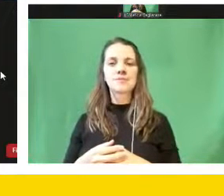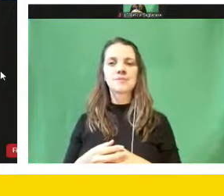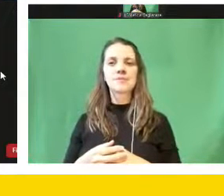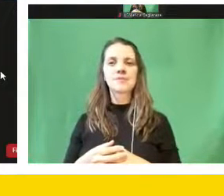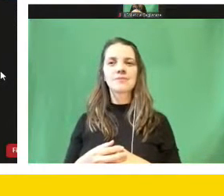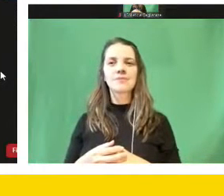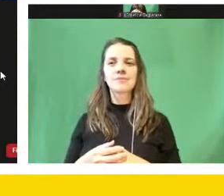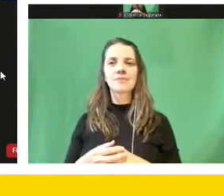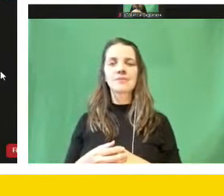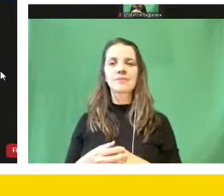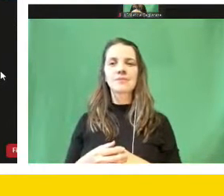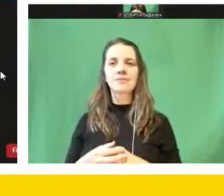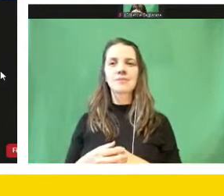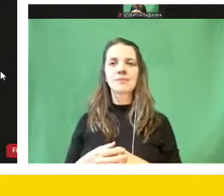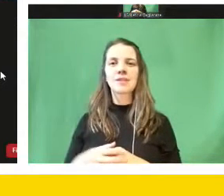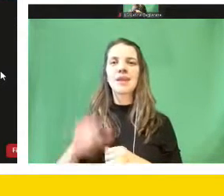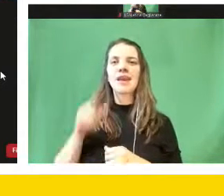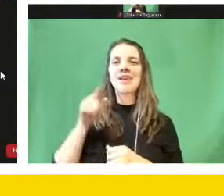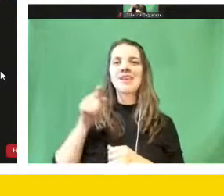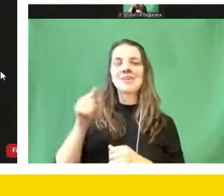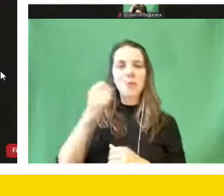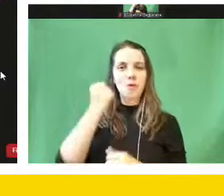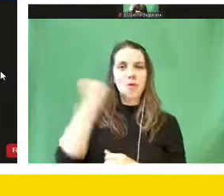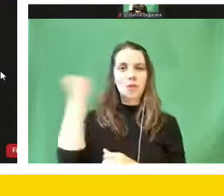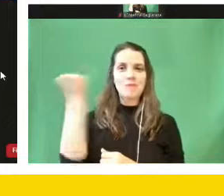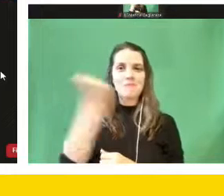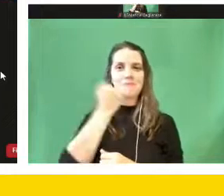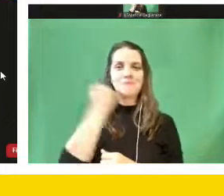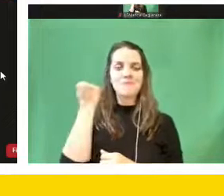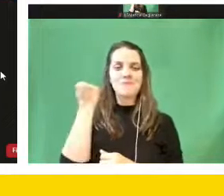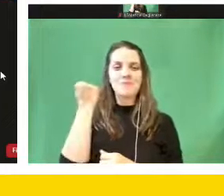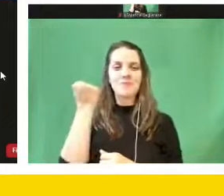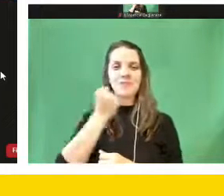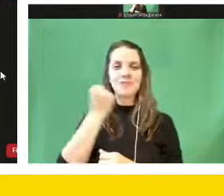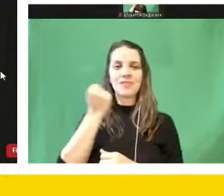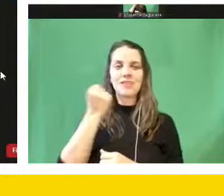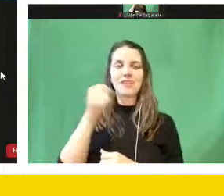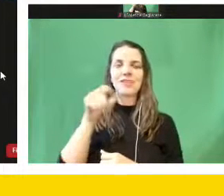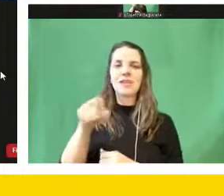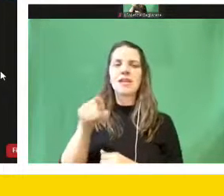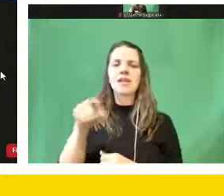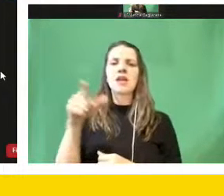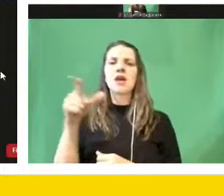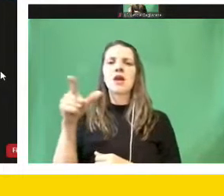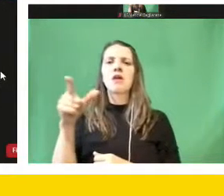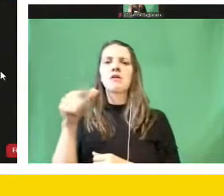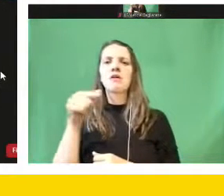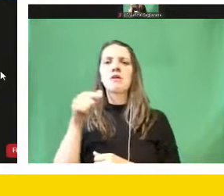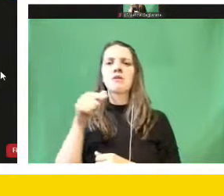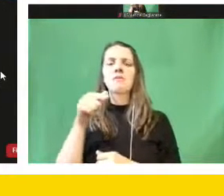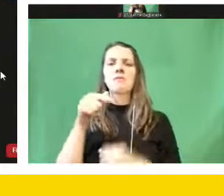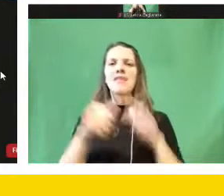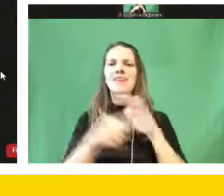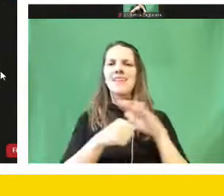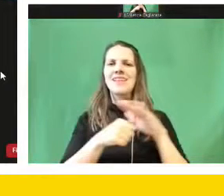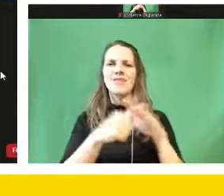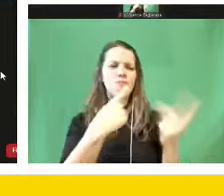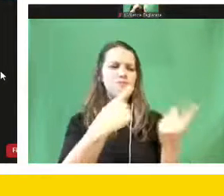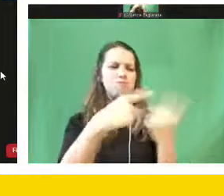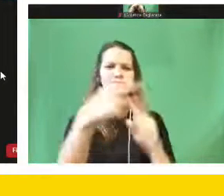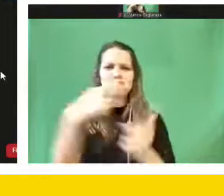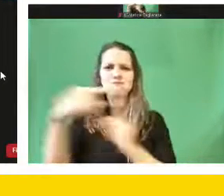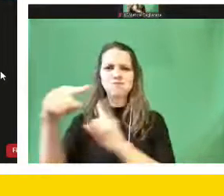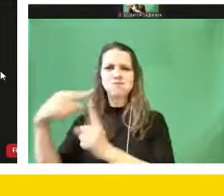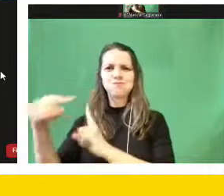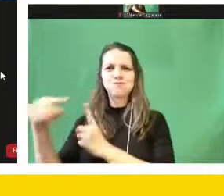valor y reconocimiento a todos los géneros y diversidades que han habitado desde el inicio mismo de nuestro colegio, pero que han